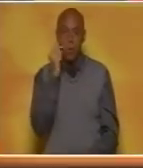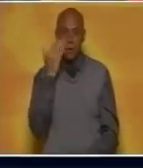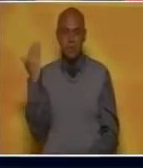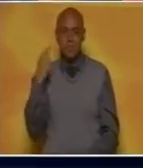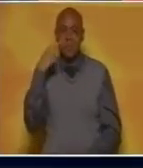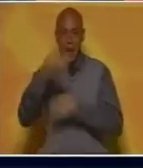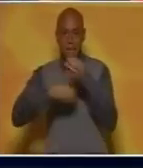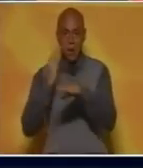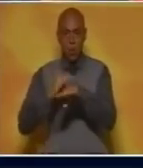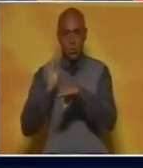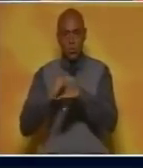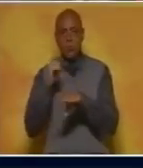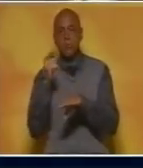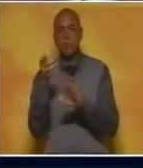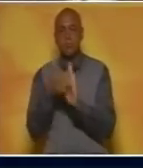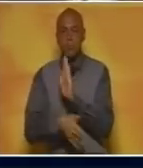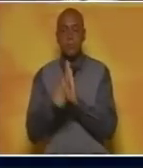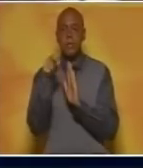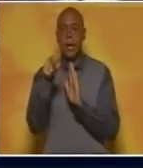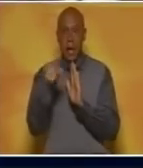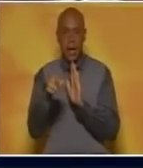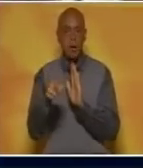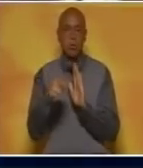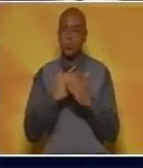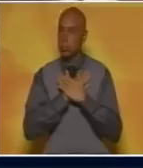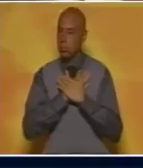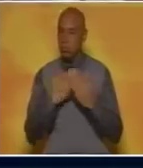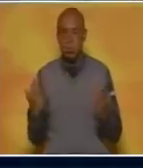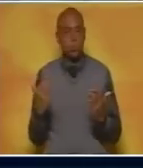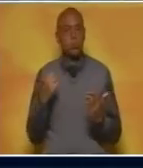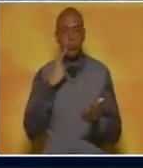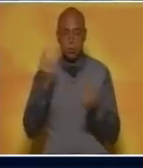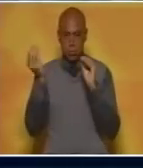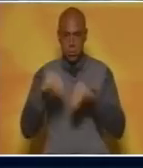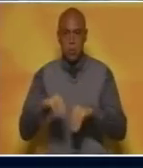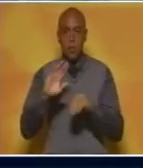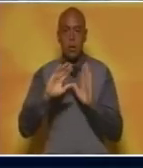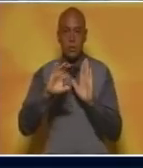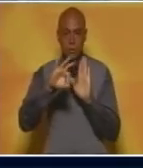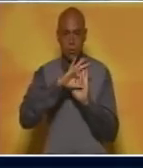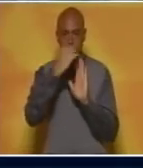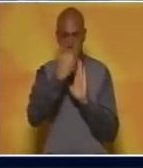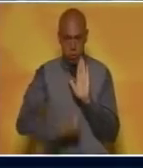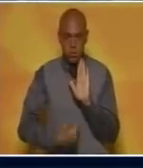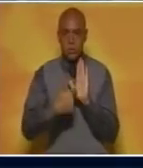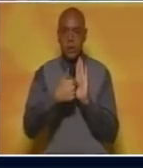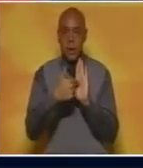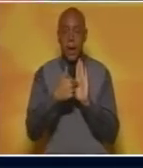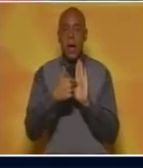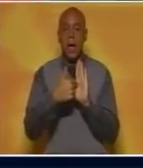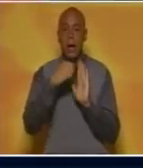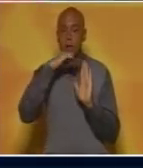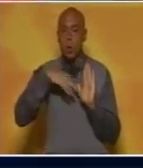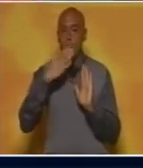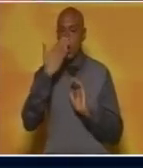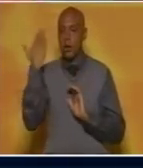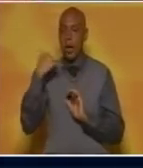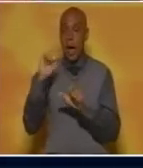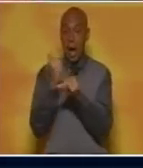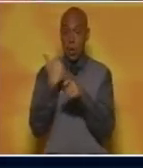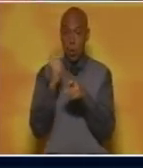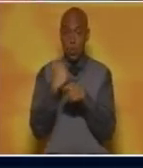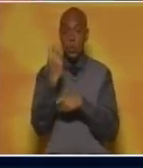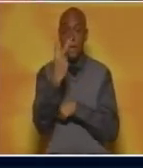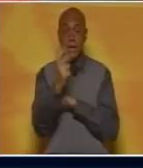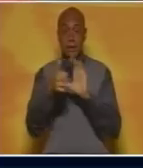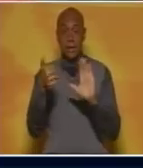que el gobierno nacional garantizará el servicio comercial de acuerdo a la Gaceta Oficial del 26 de agosto, que establece el